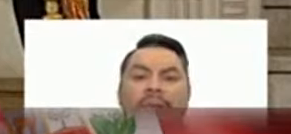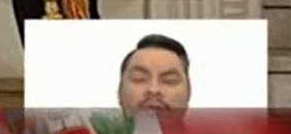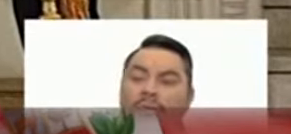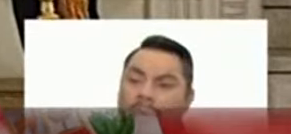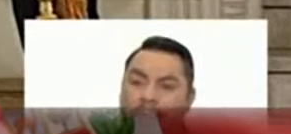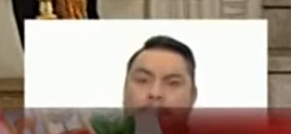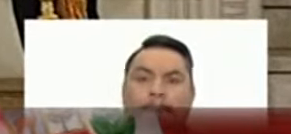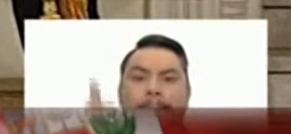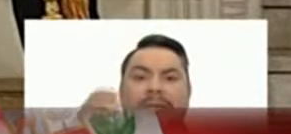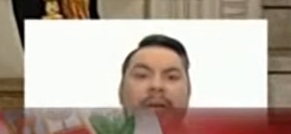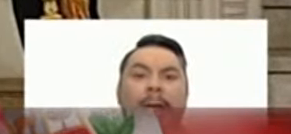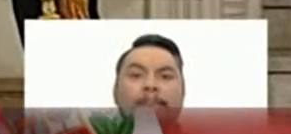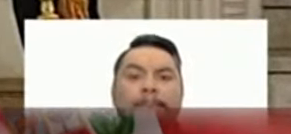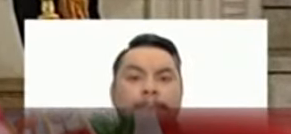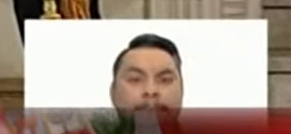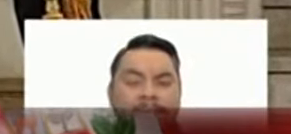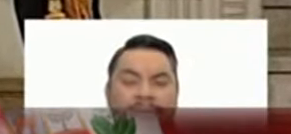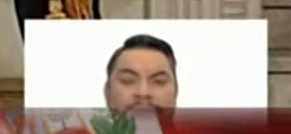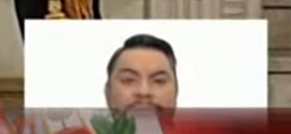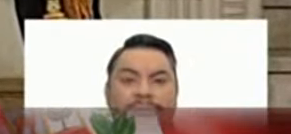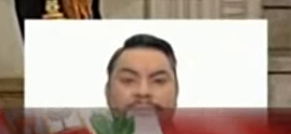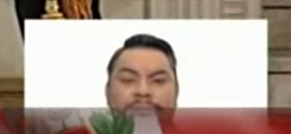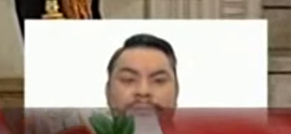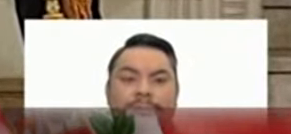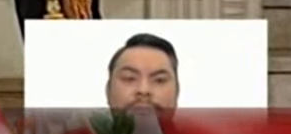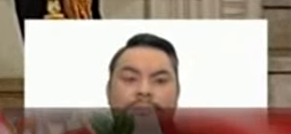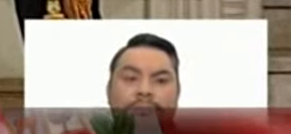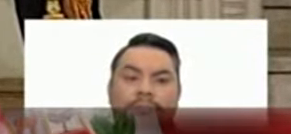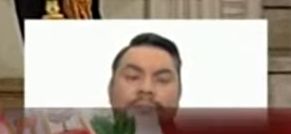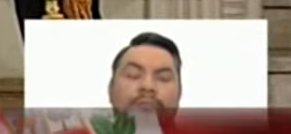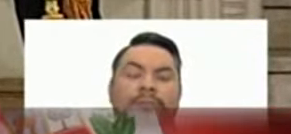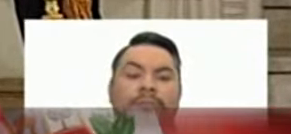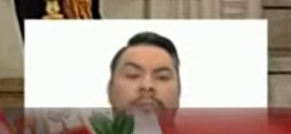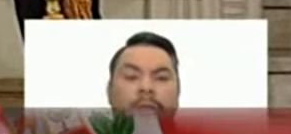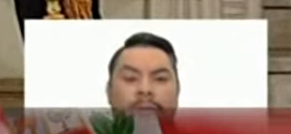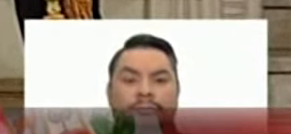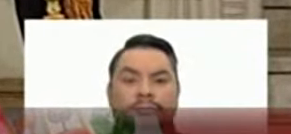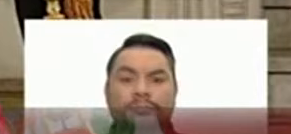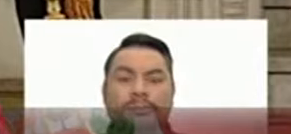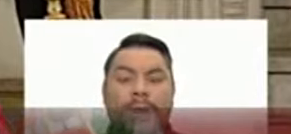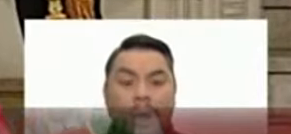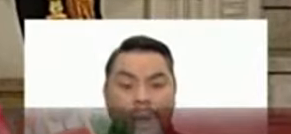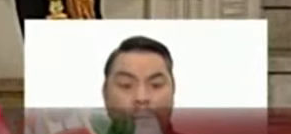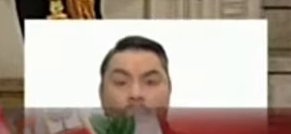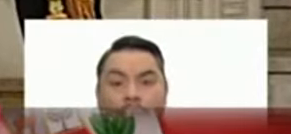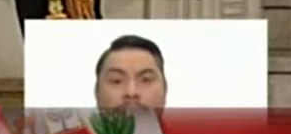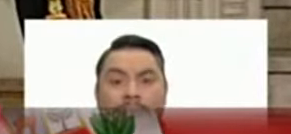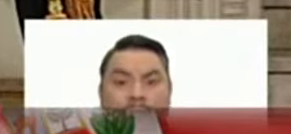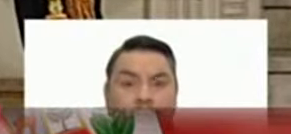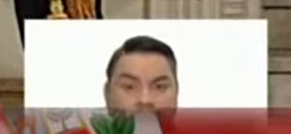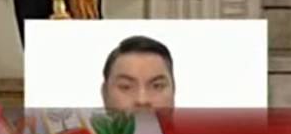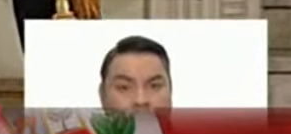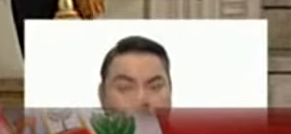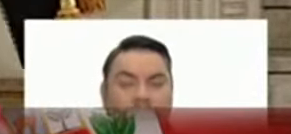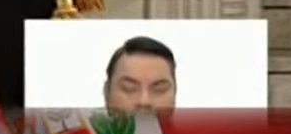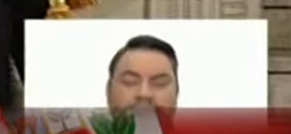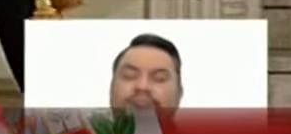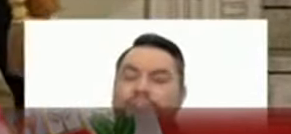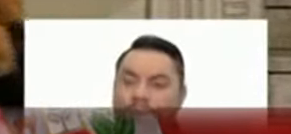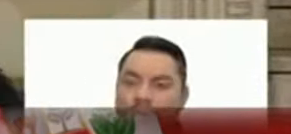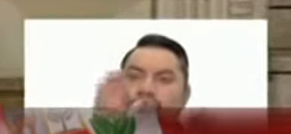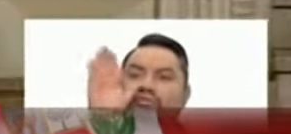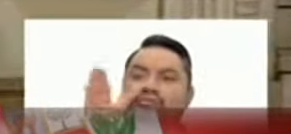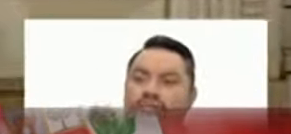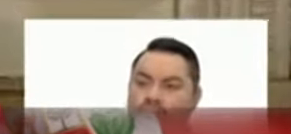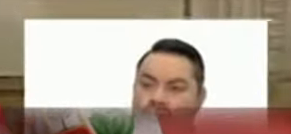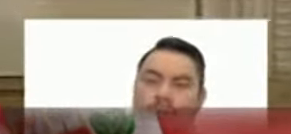Olaya, Presidente del Consejo de Ministros. Acto seguido, la señora Presidenta de la República procederá a tomar